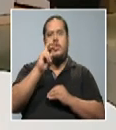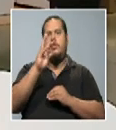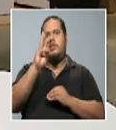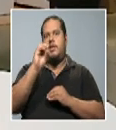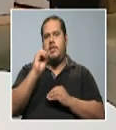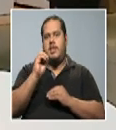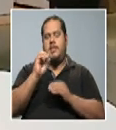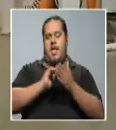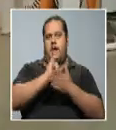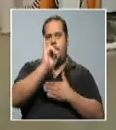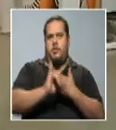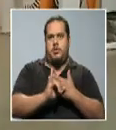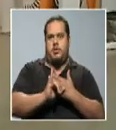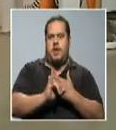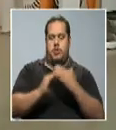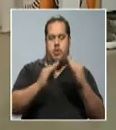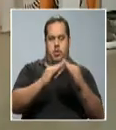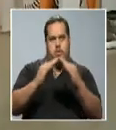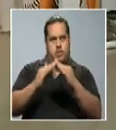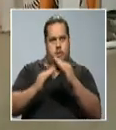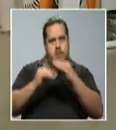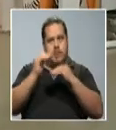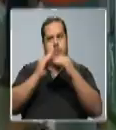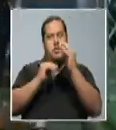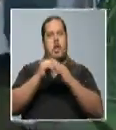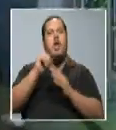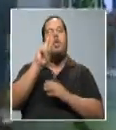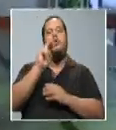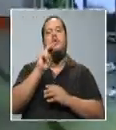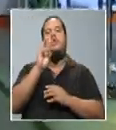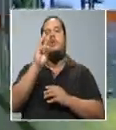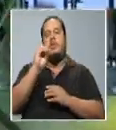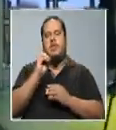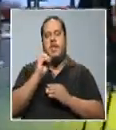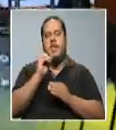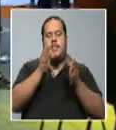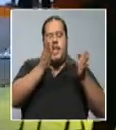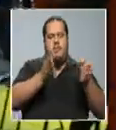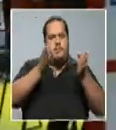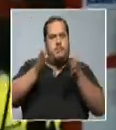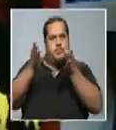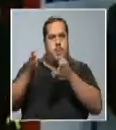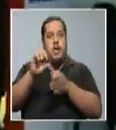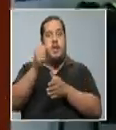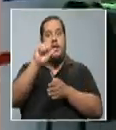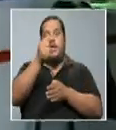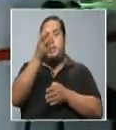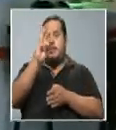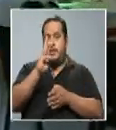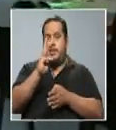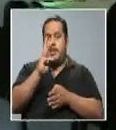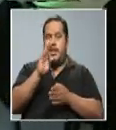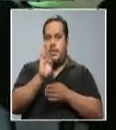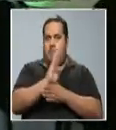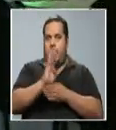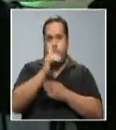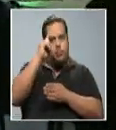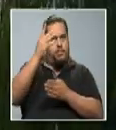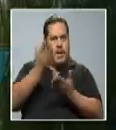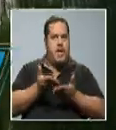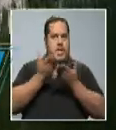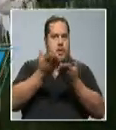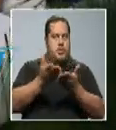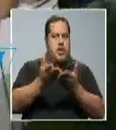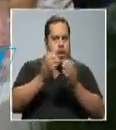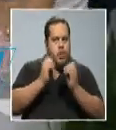proyectos habitacionales, 217 stands en el área de materiales y acabados y 16 instituciones financieras para ofrecerle al público la